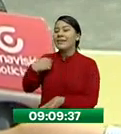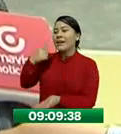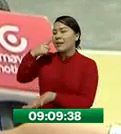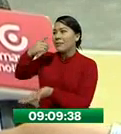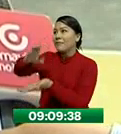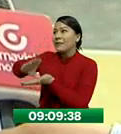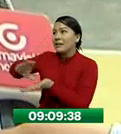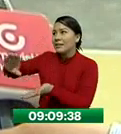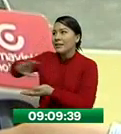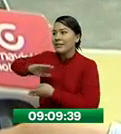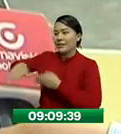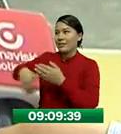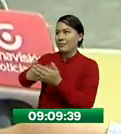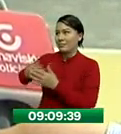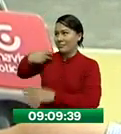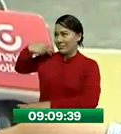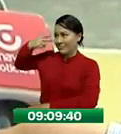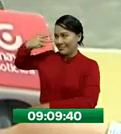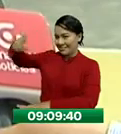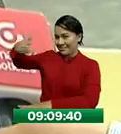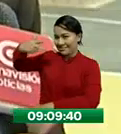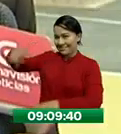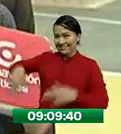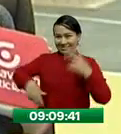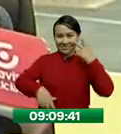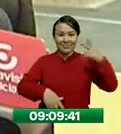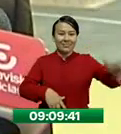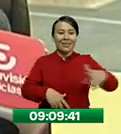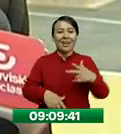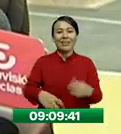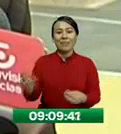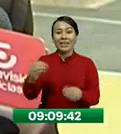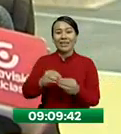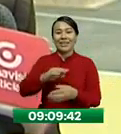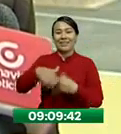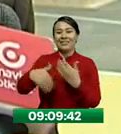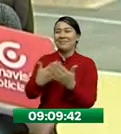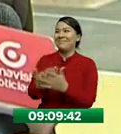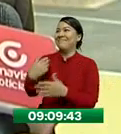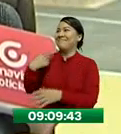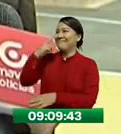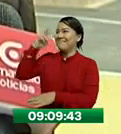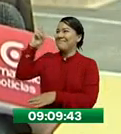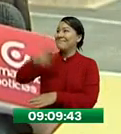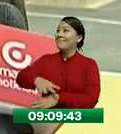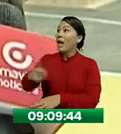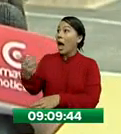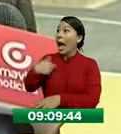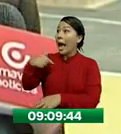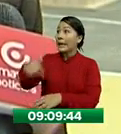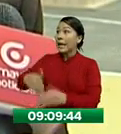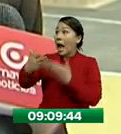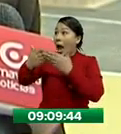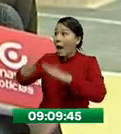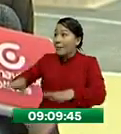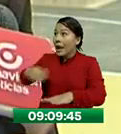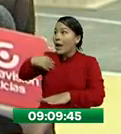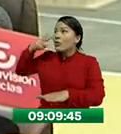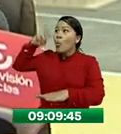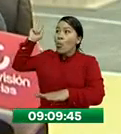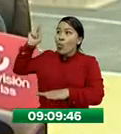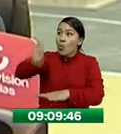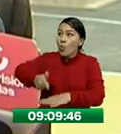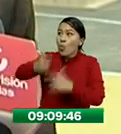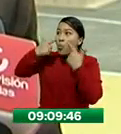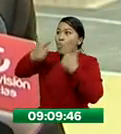cartera, los chicos que se meten H. Brindar seguridad al sector, habida cuenta de que la delincuencia,